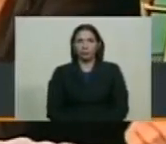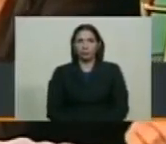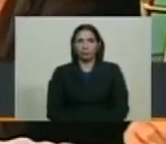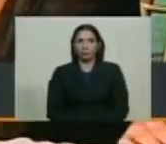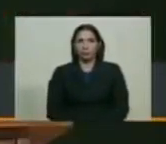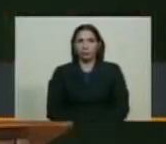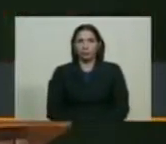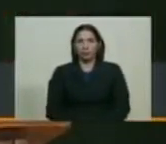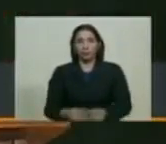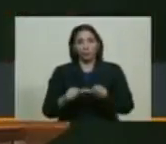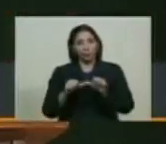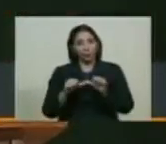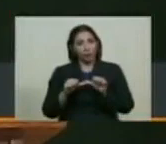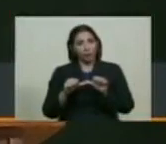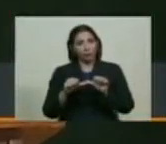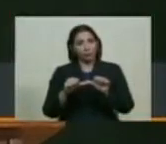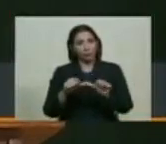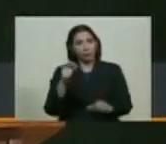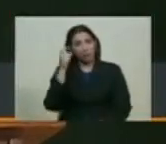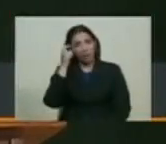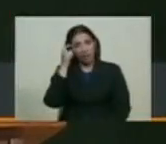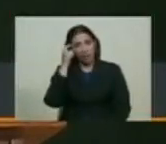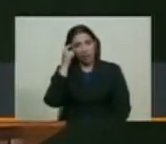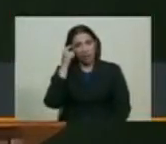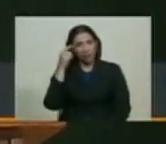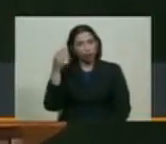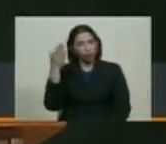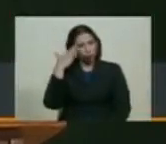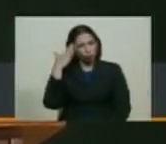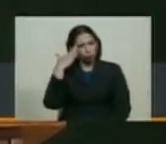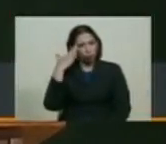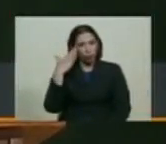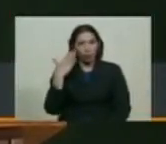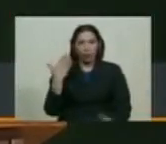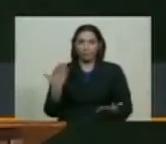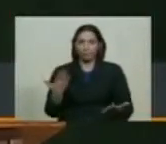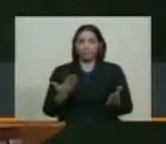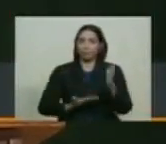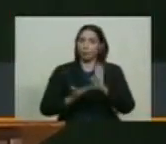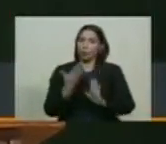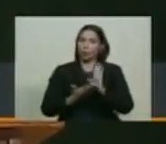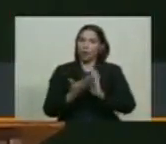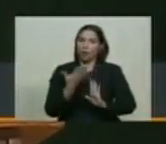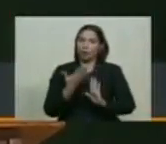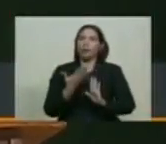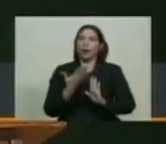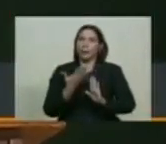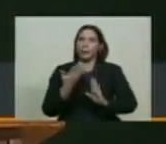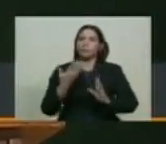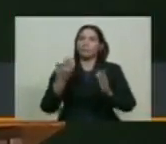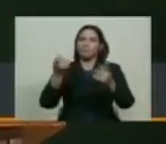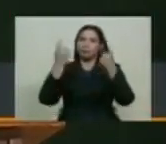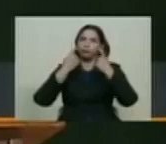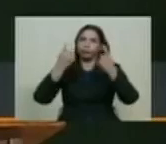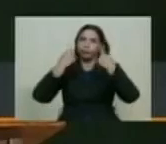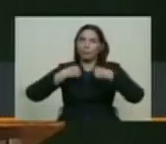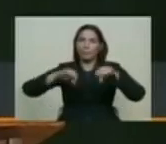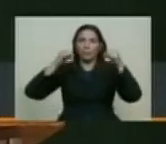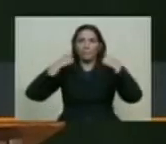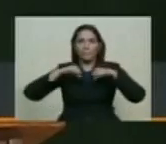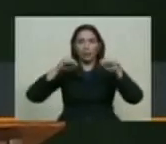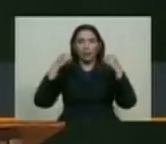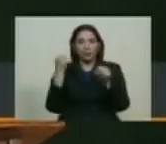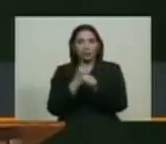Durante mis días en la Escuela Técnica, supe lo indispensable que es instruirse y prepararse en el ámbito laboral. Pero lo